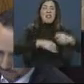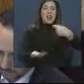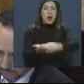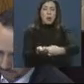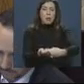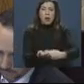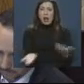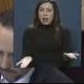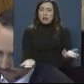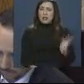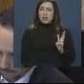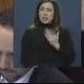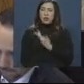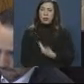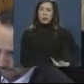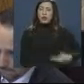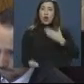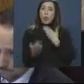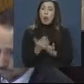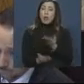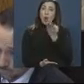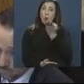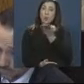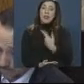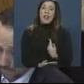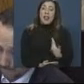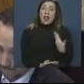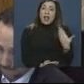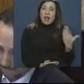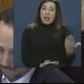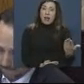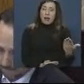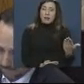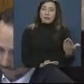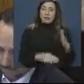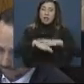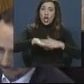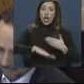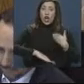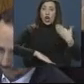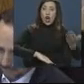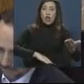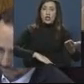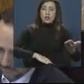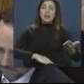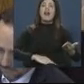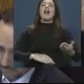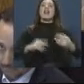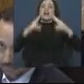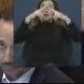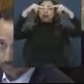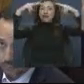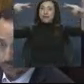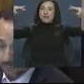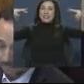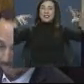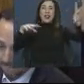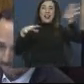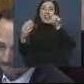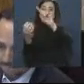Señor presidente, cuando usted le entrega concesión del espectro radioeléctrico a la